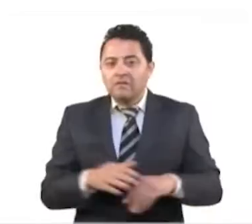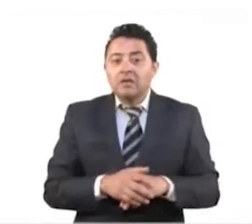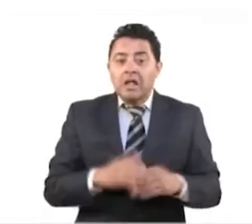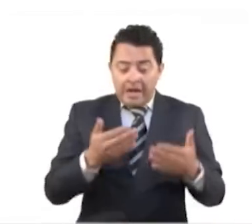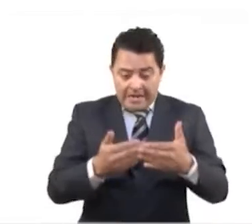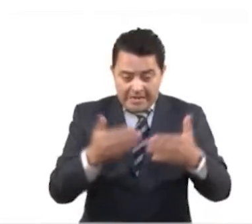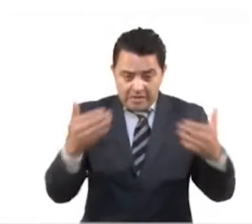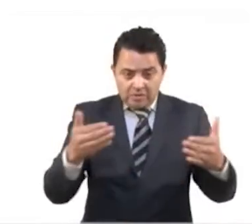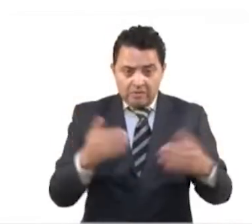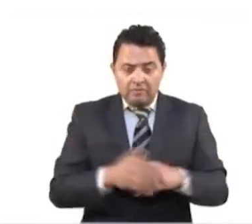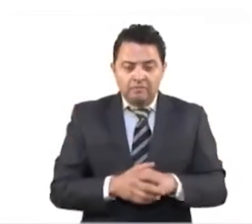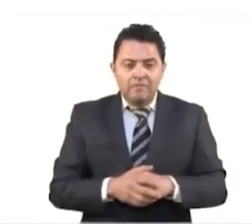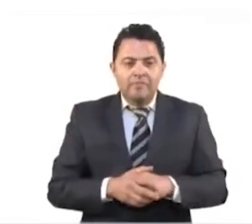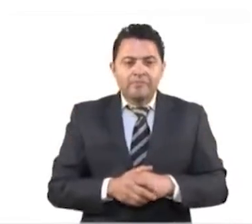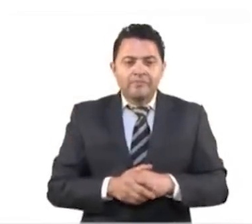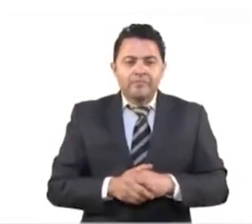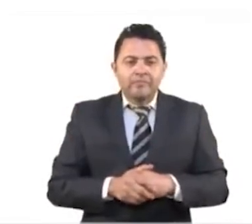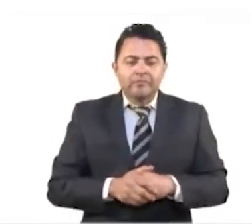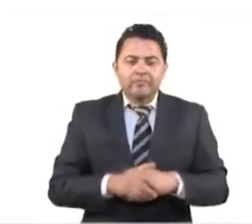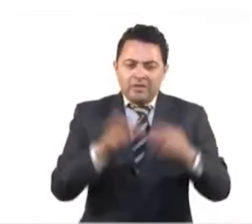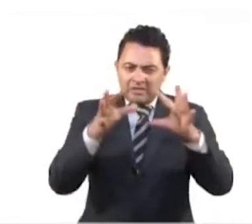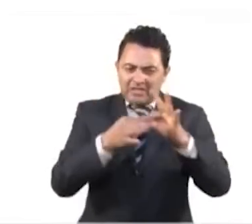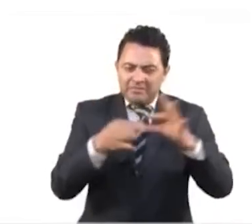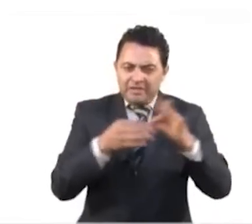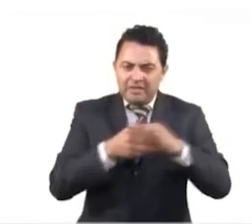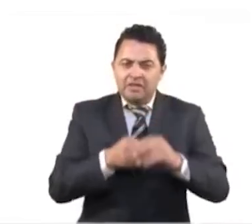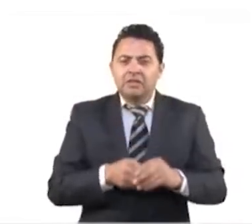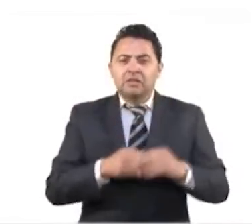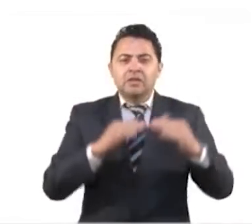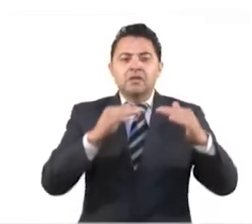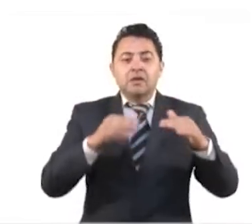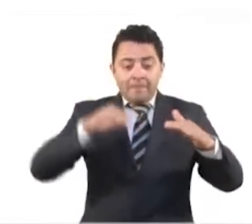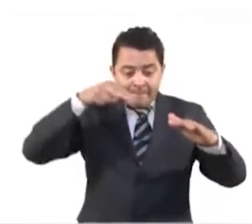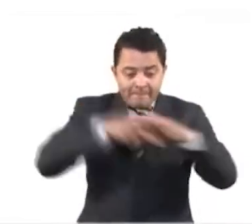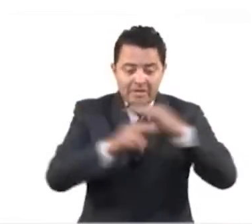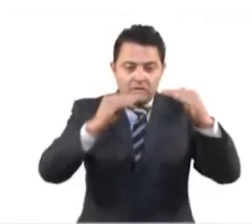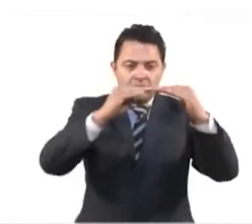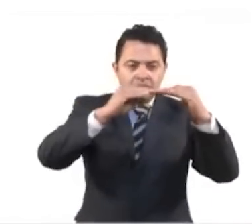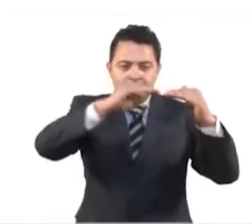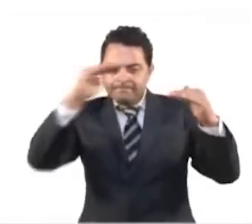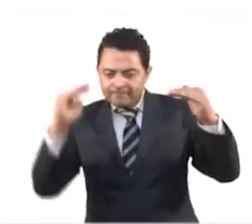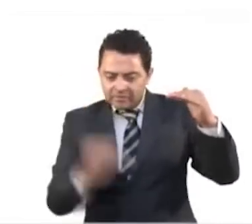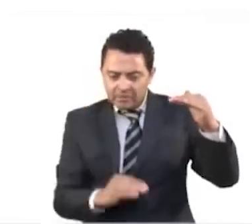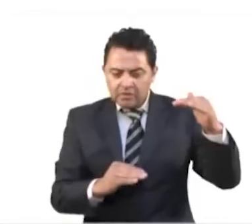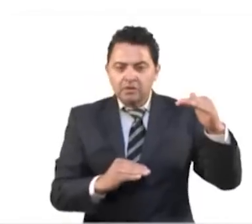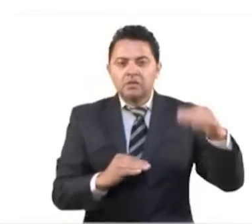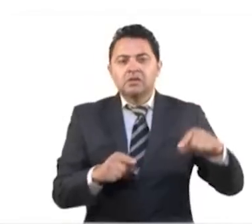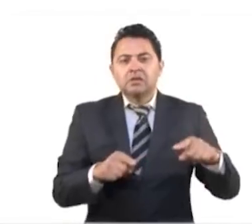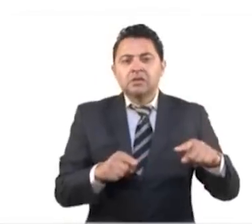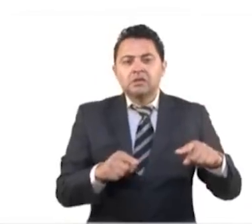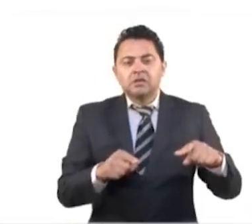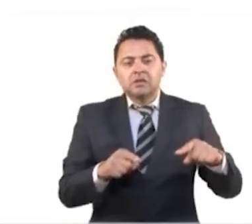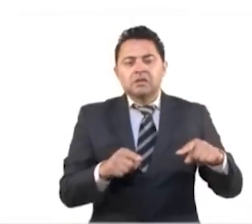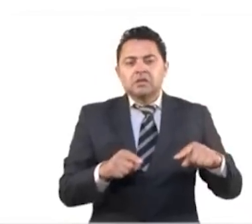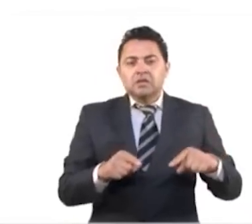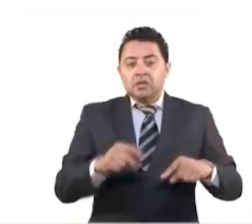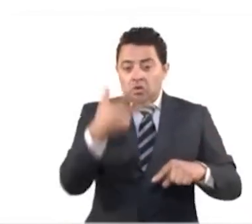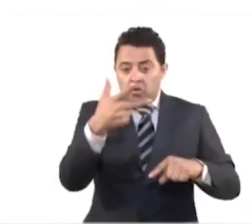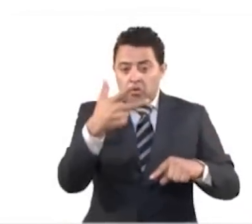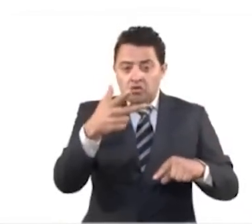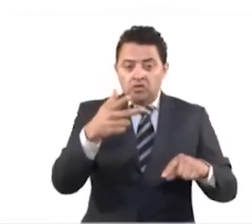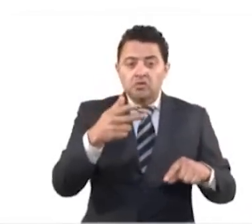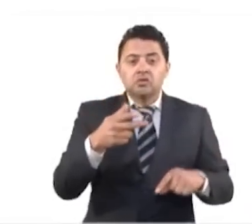Ahora bien, estamos hablando del tramo subterráneo. El tramo subterráneo es un tramo de 11.8 kilómetros